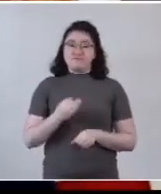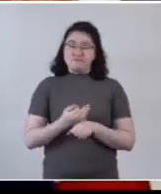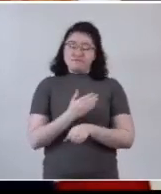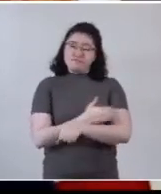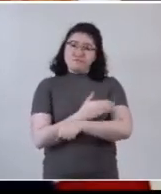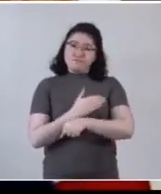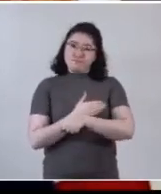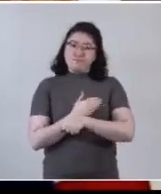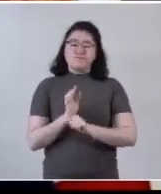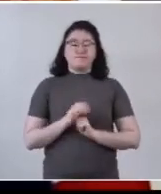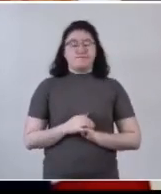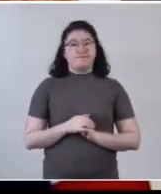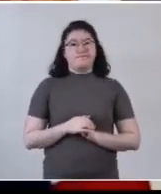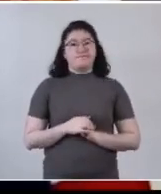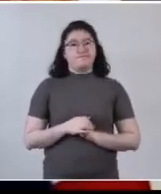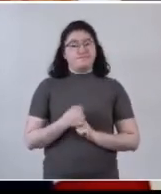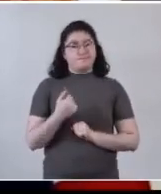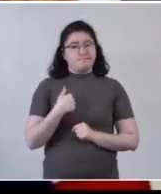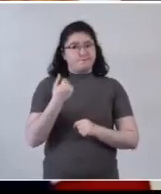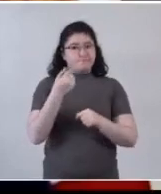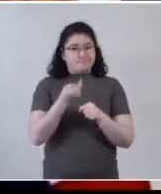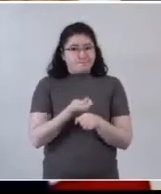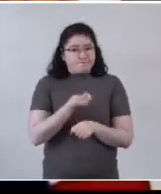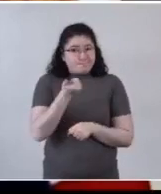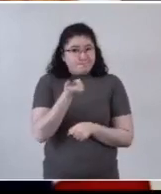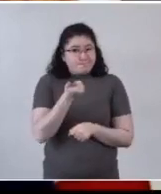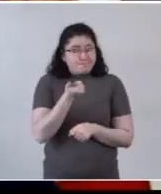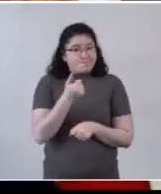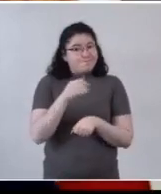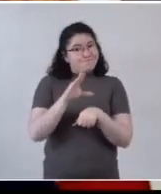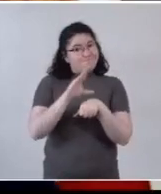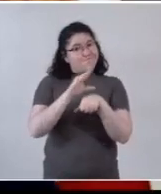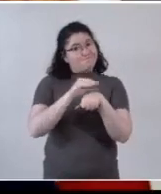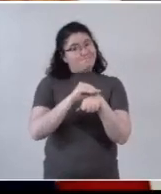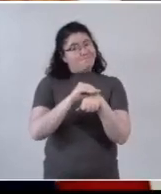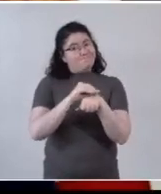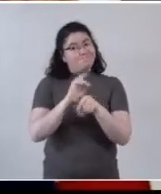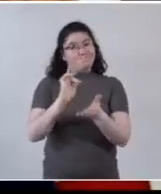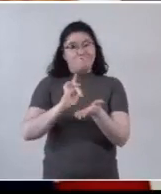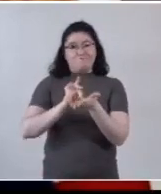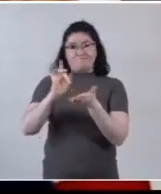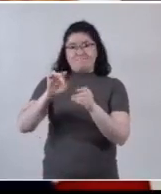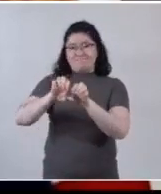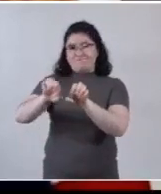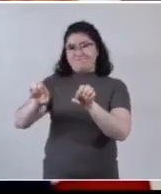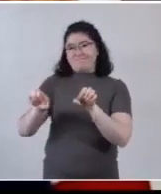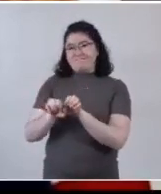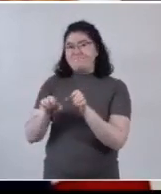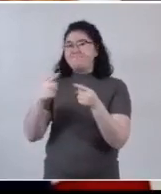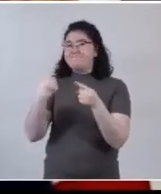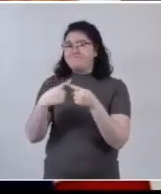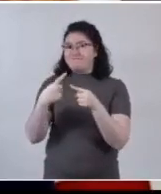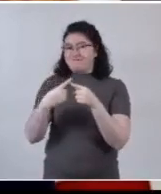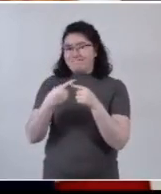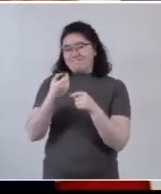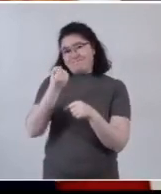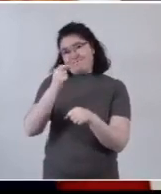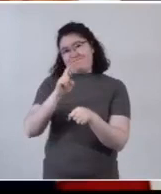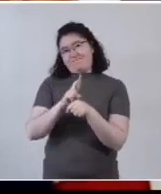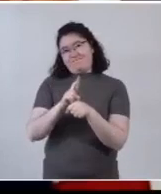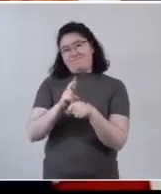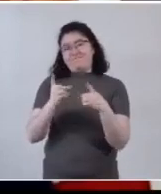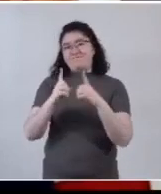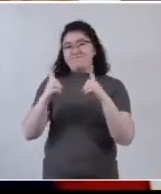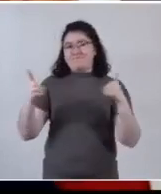me permite, dar un agradecimiento al equipo de la Secretaría de Relaciones Exteriores que